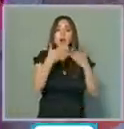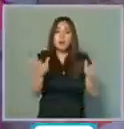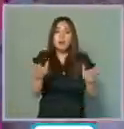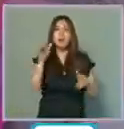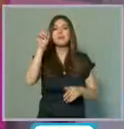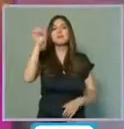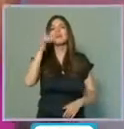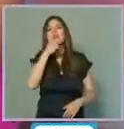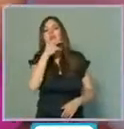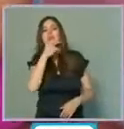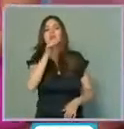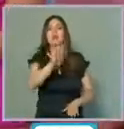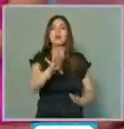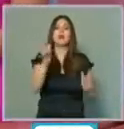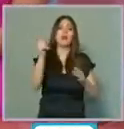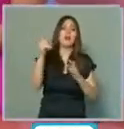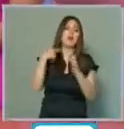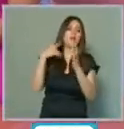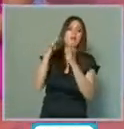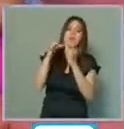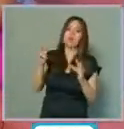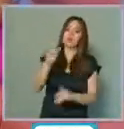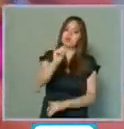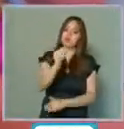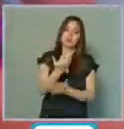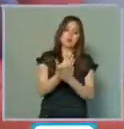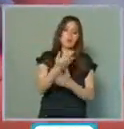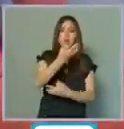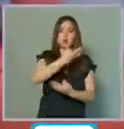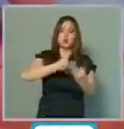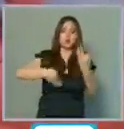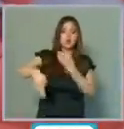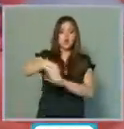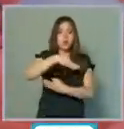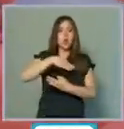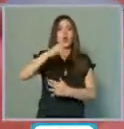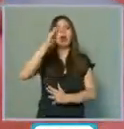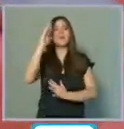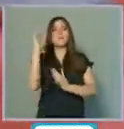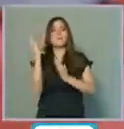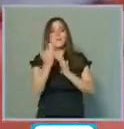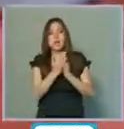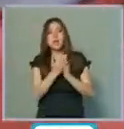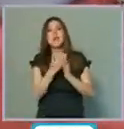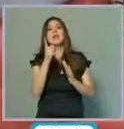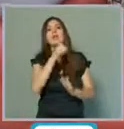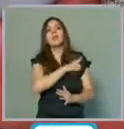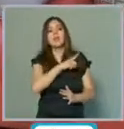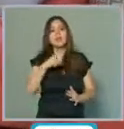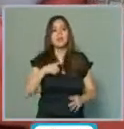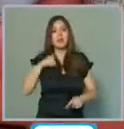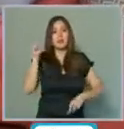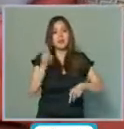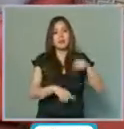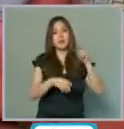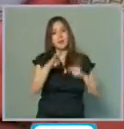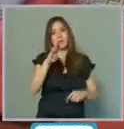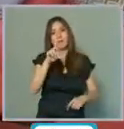Francia, espérate, esto es de todos, este botín es de todos, convida, quítales el bloqueo y